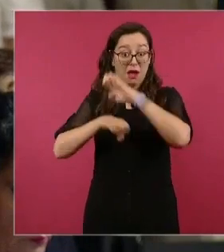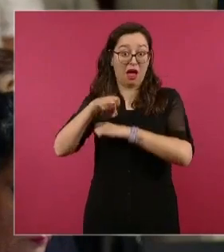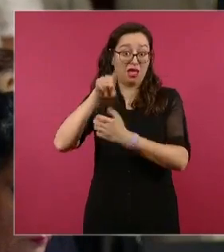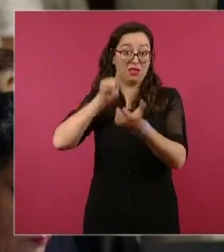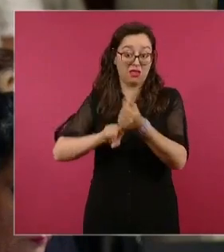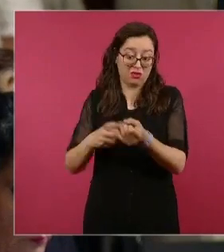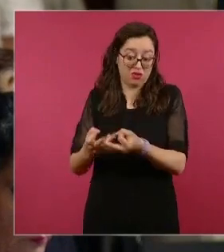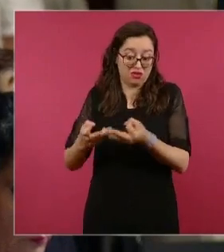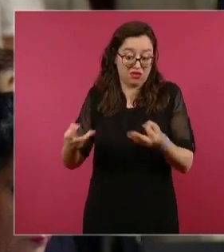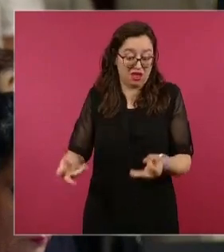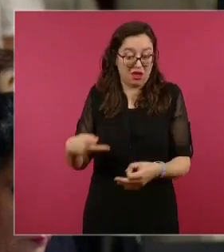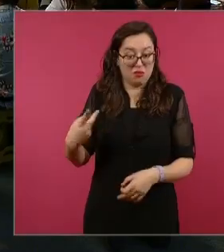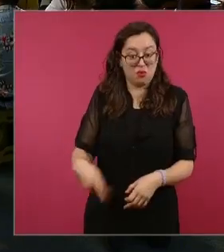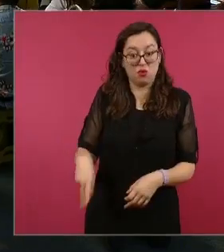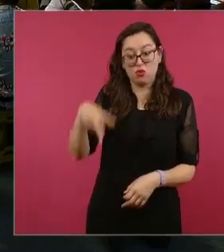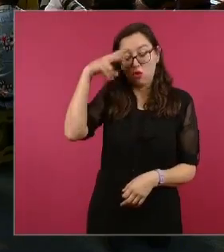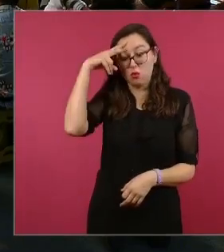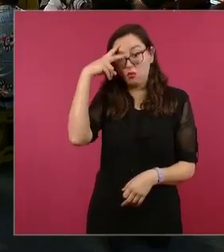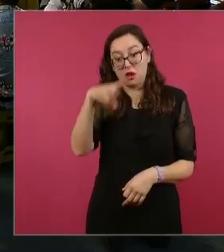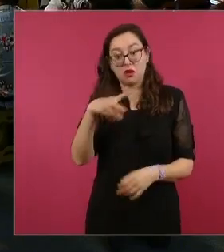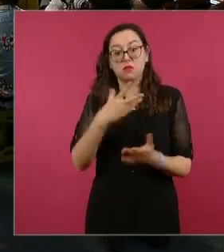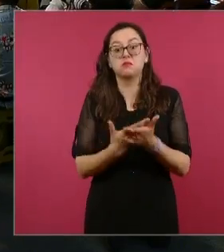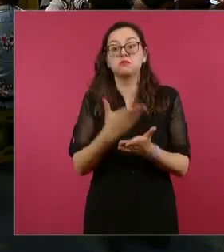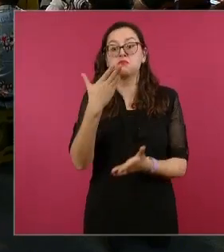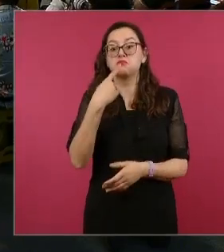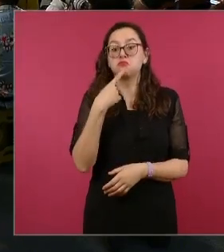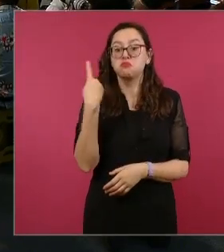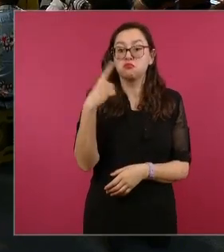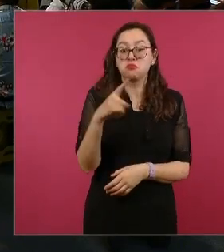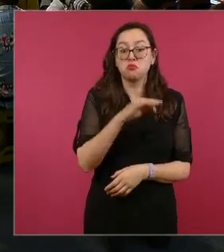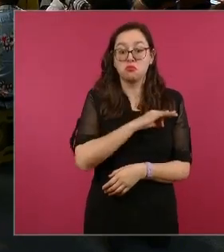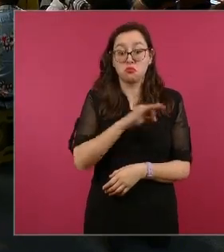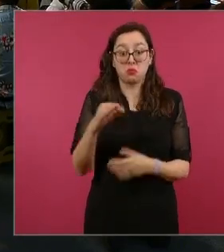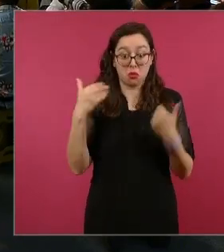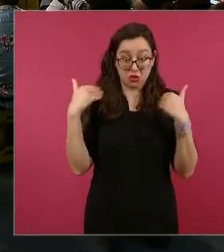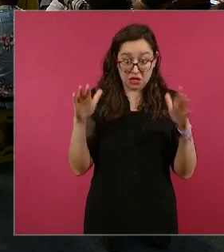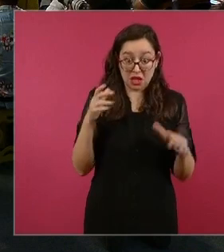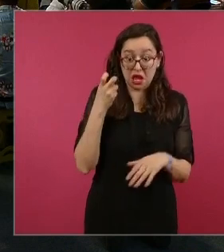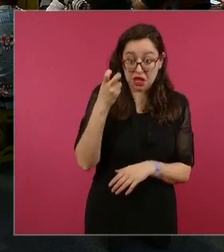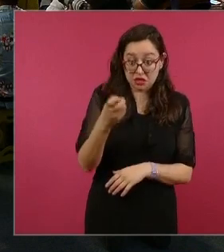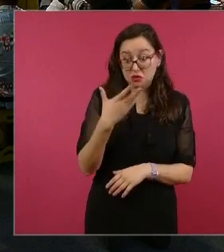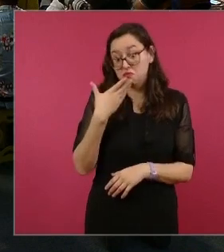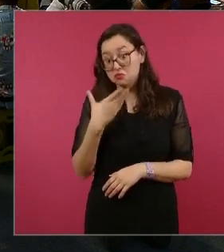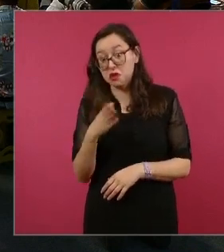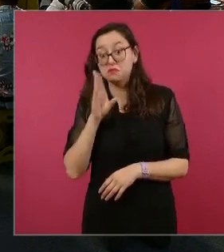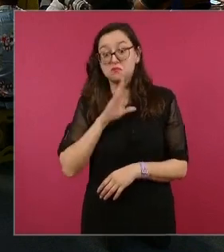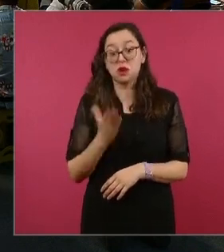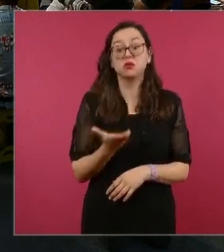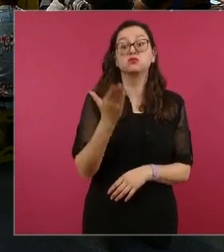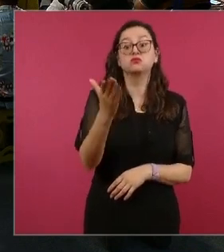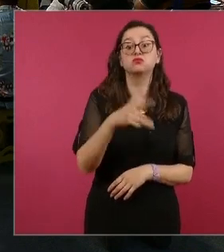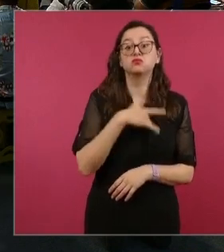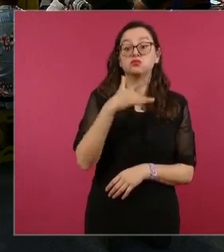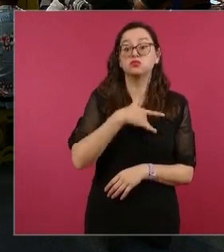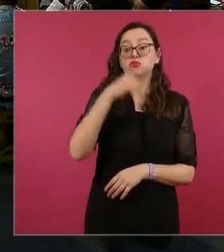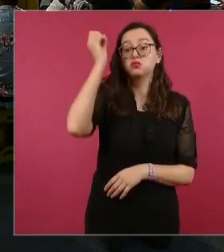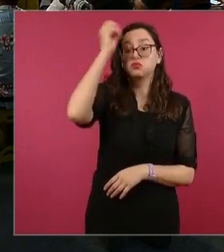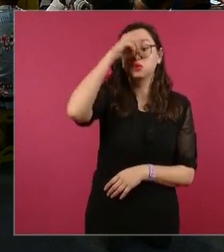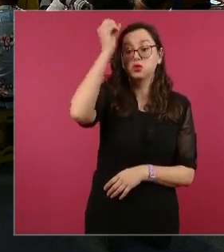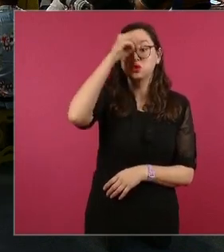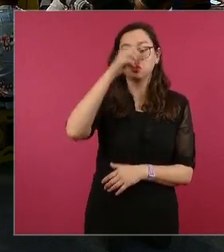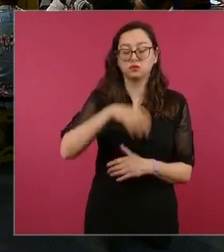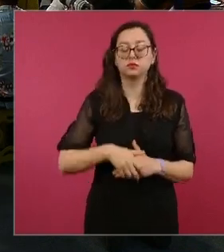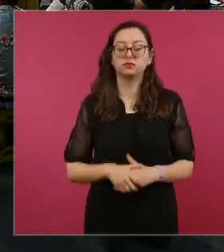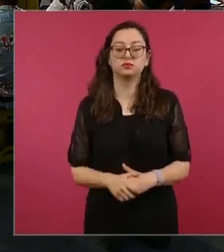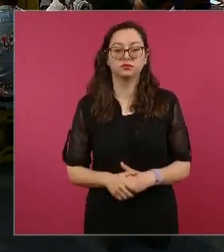merece la denuncia y si lo ve a usted como un procedimiento adecuado. Gracias, presidente. Pues él tiene todo el